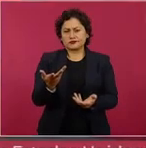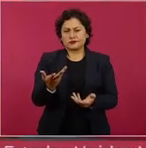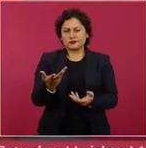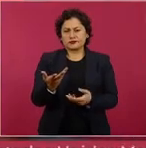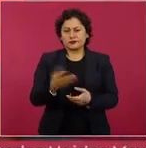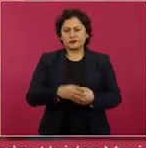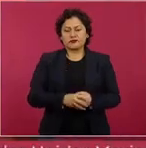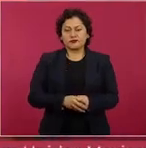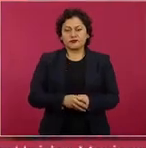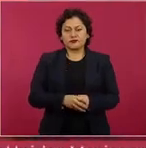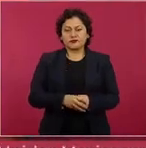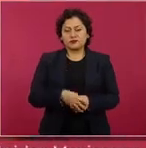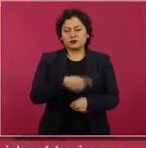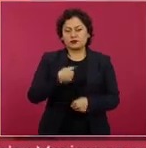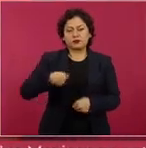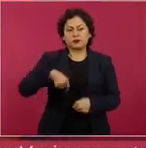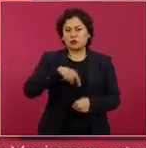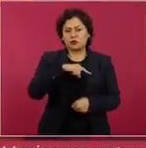años